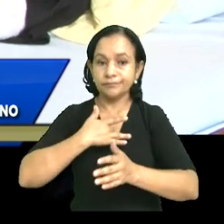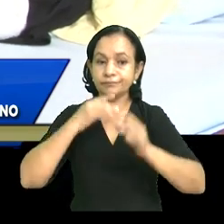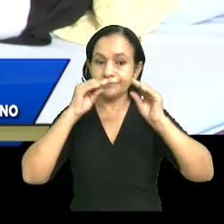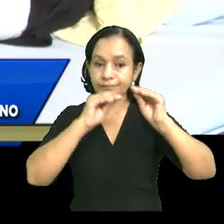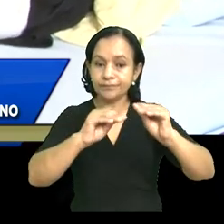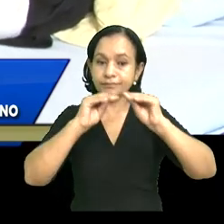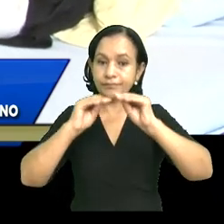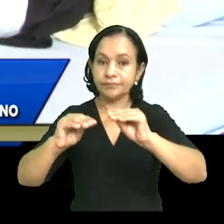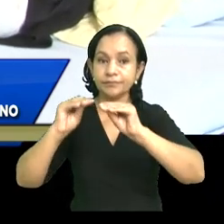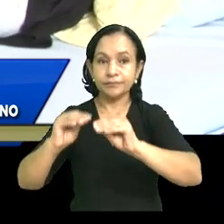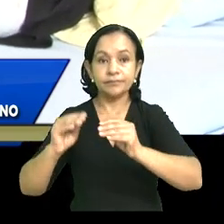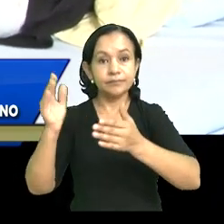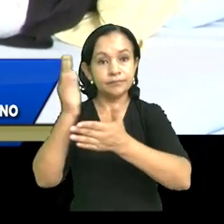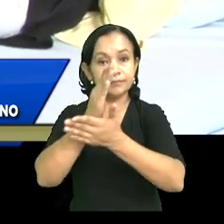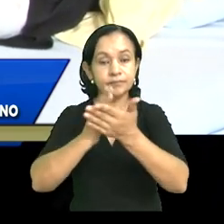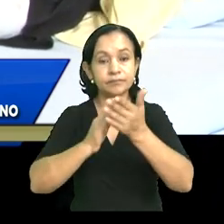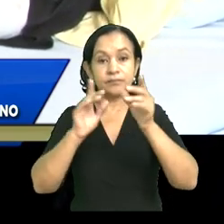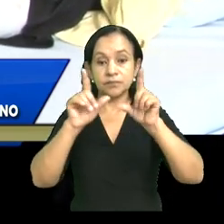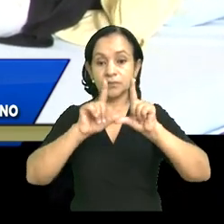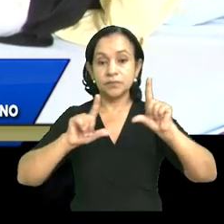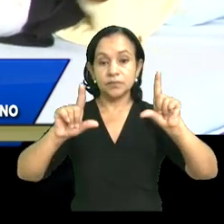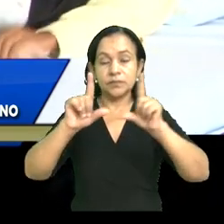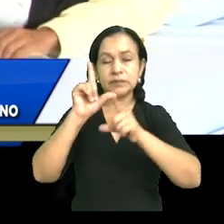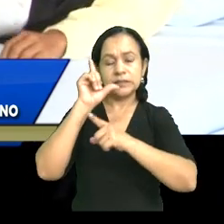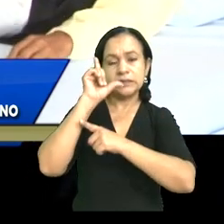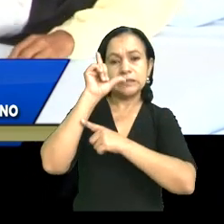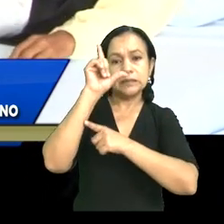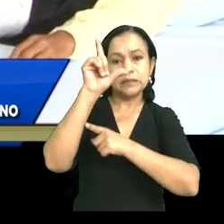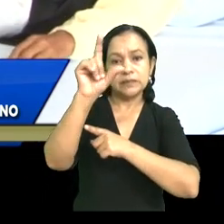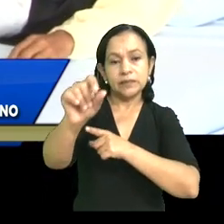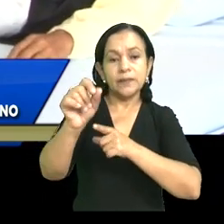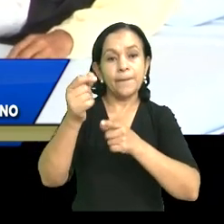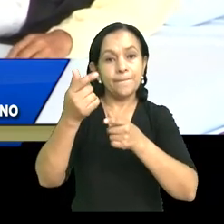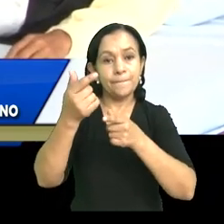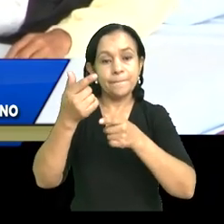capacitación. Y en algunas zonas de algunos municipios, discúlpeme,